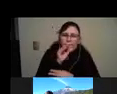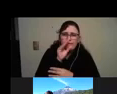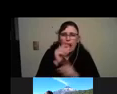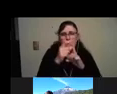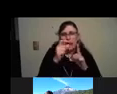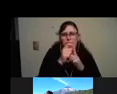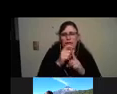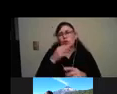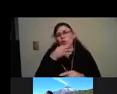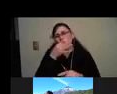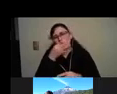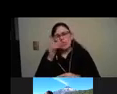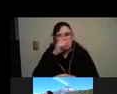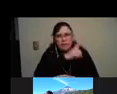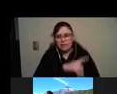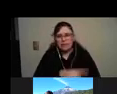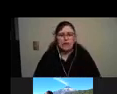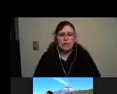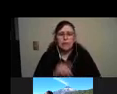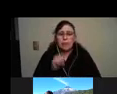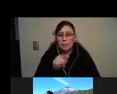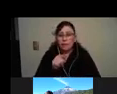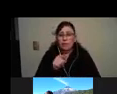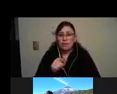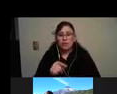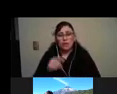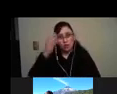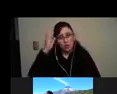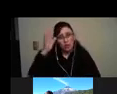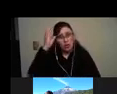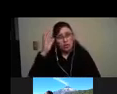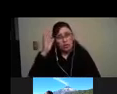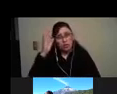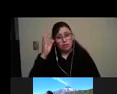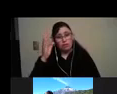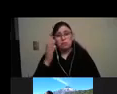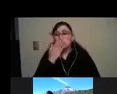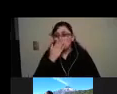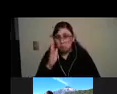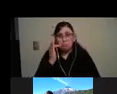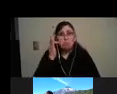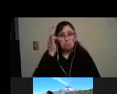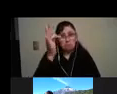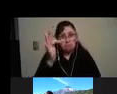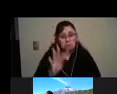¿cierto? Generalmente estos niños son desde el punto de vista cognitivo de mucho mejor pronóstico ya